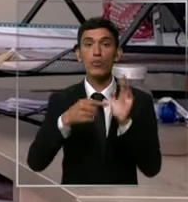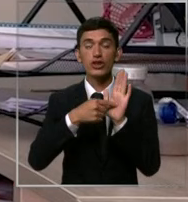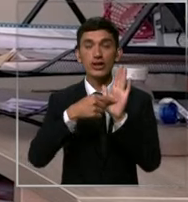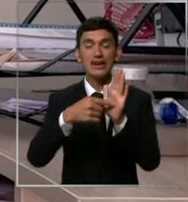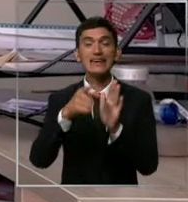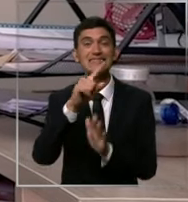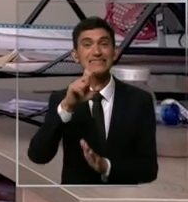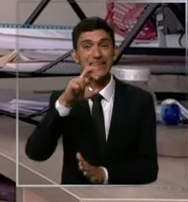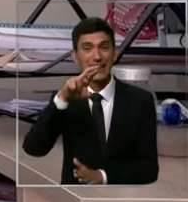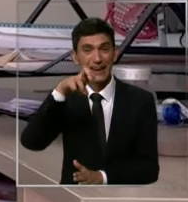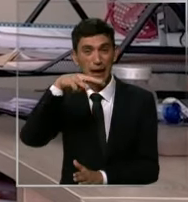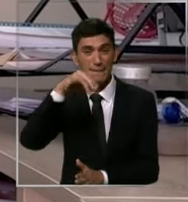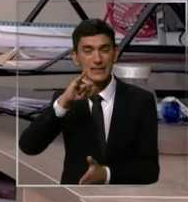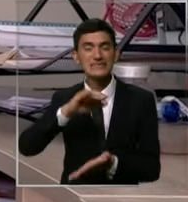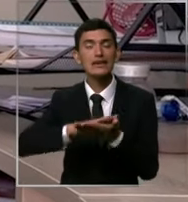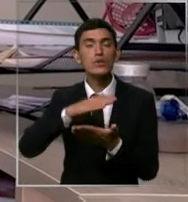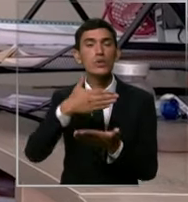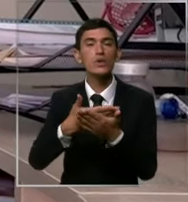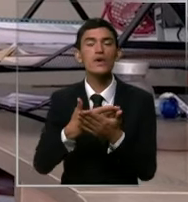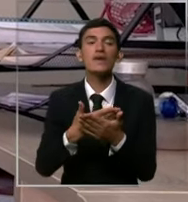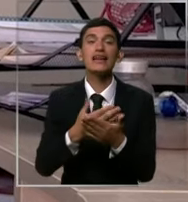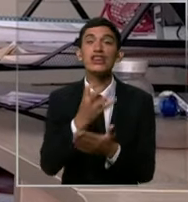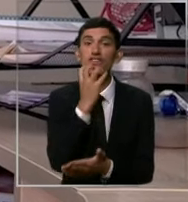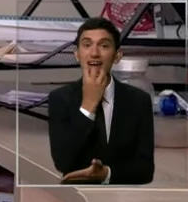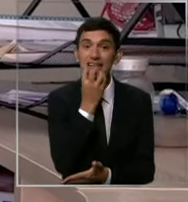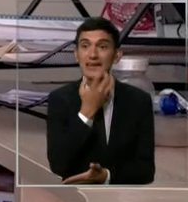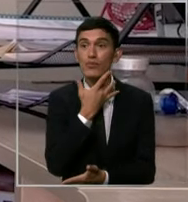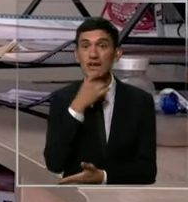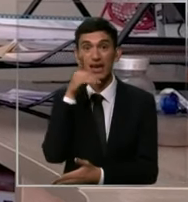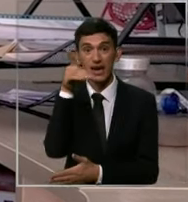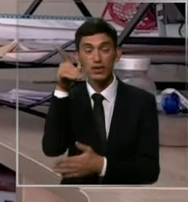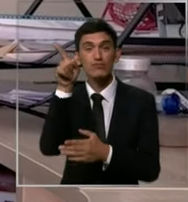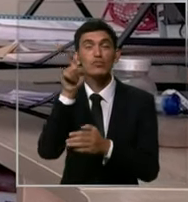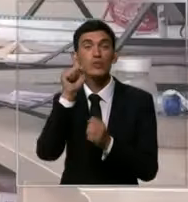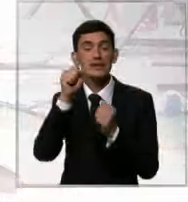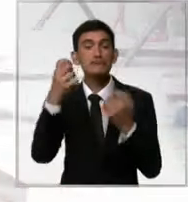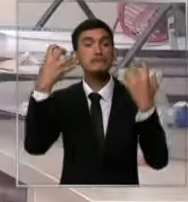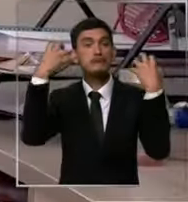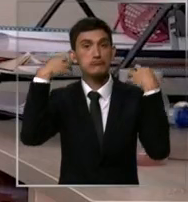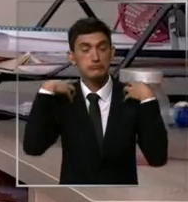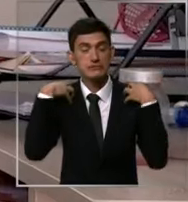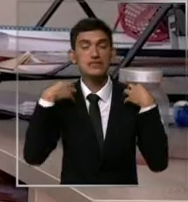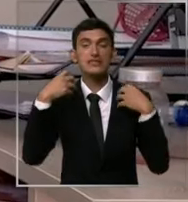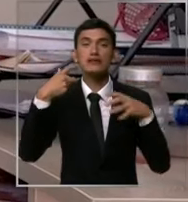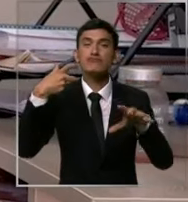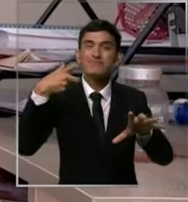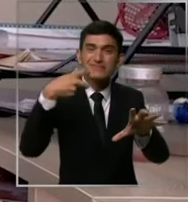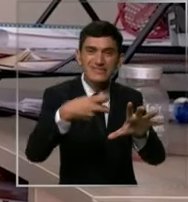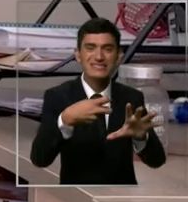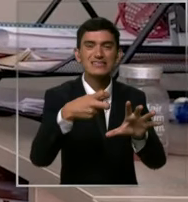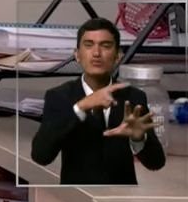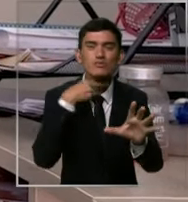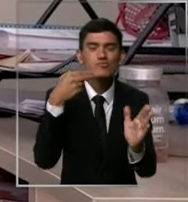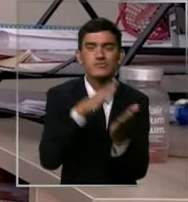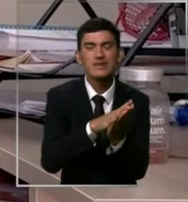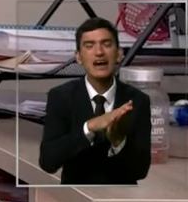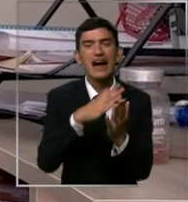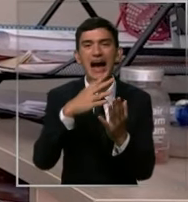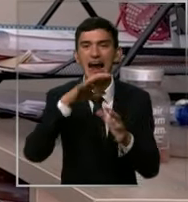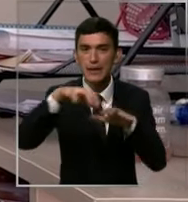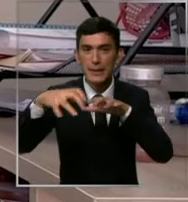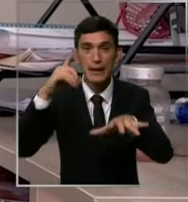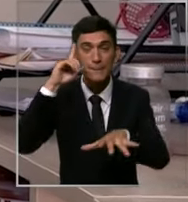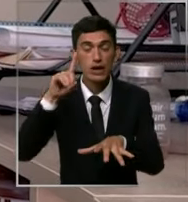de Salud Antofagasta porque ellos son quienes tienen las facultades de eutanasiar estos animales. Sin embargo, para lograr la eutanasia de